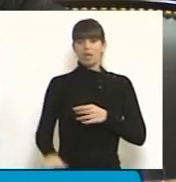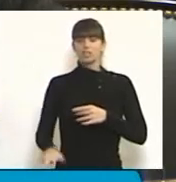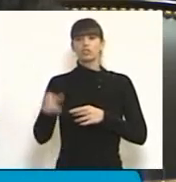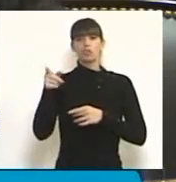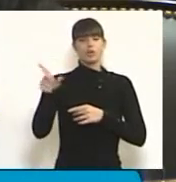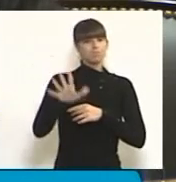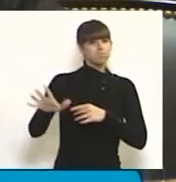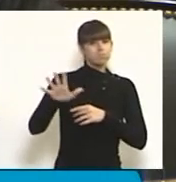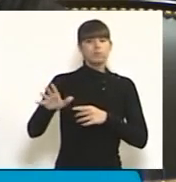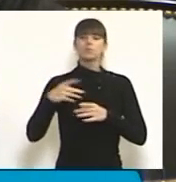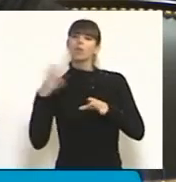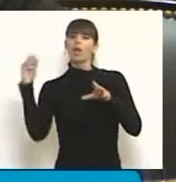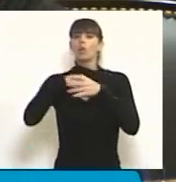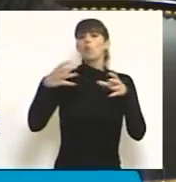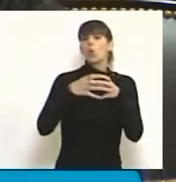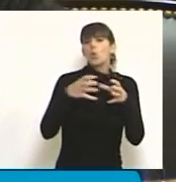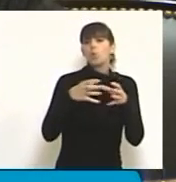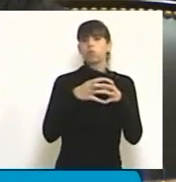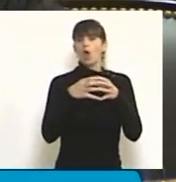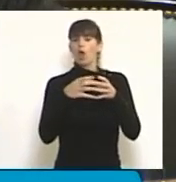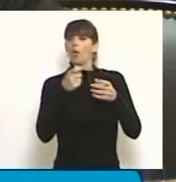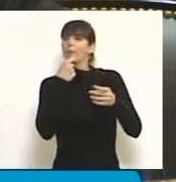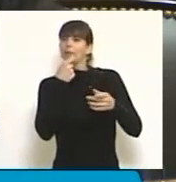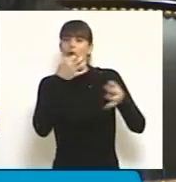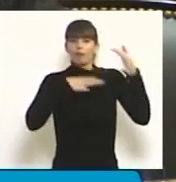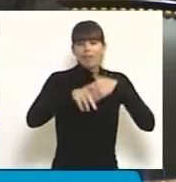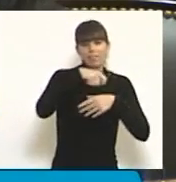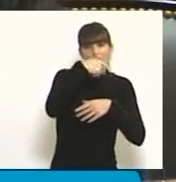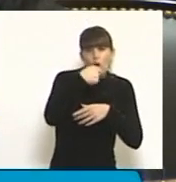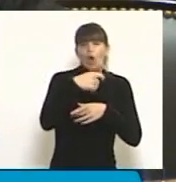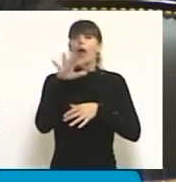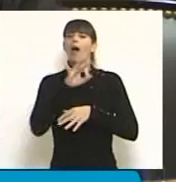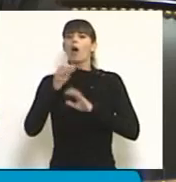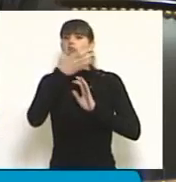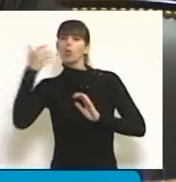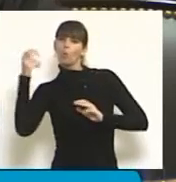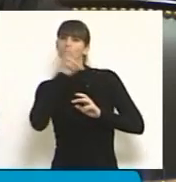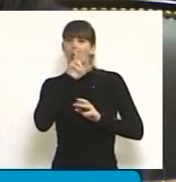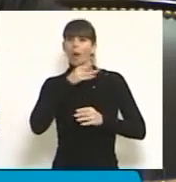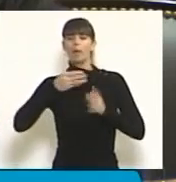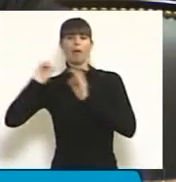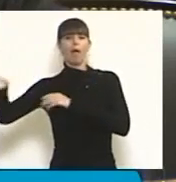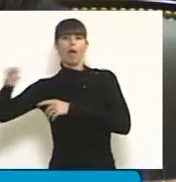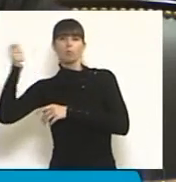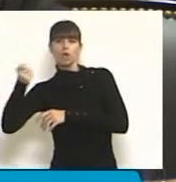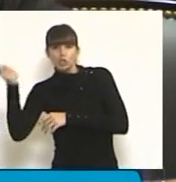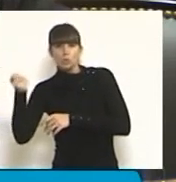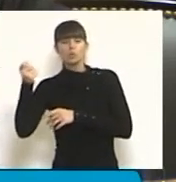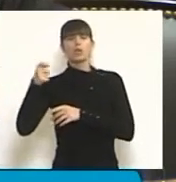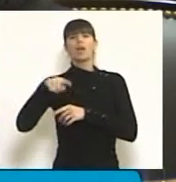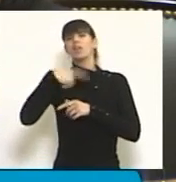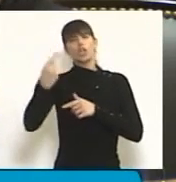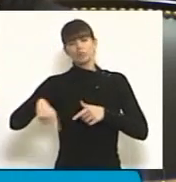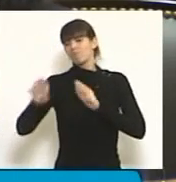de organizaciones criminales dedicadas al narcotráfico, a la trata de personas y a otros delitos